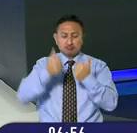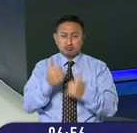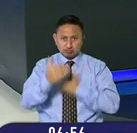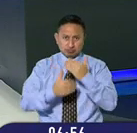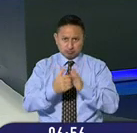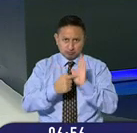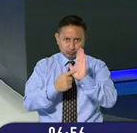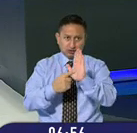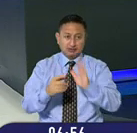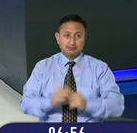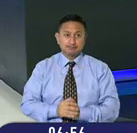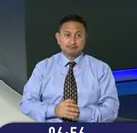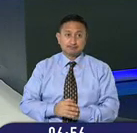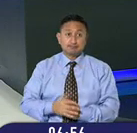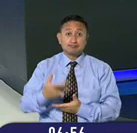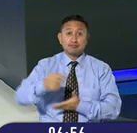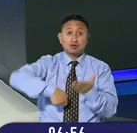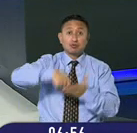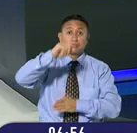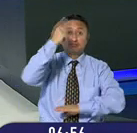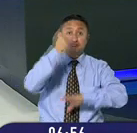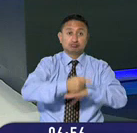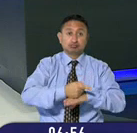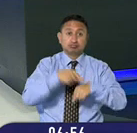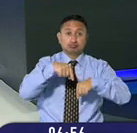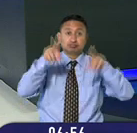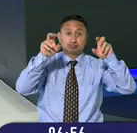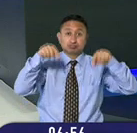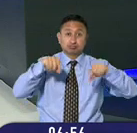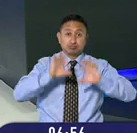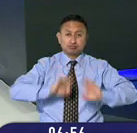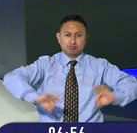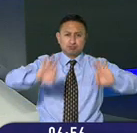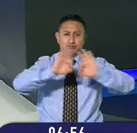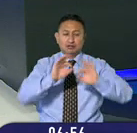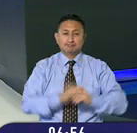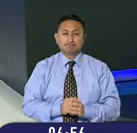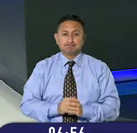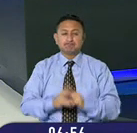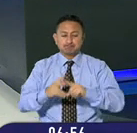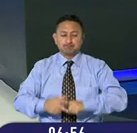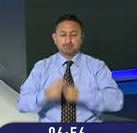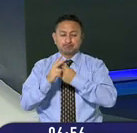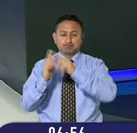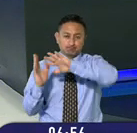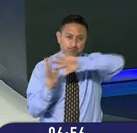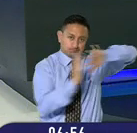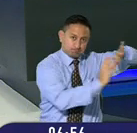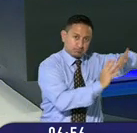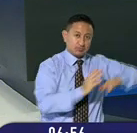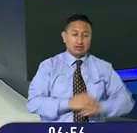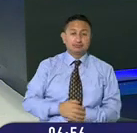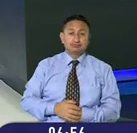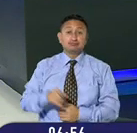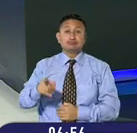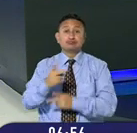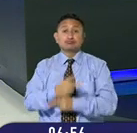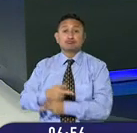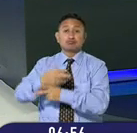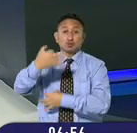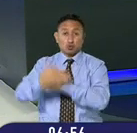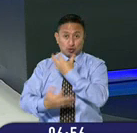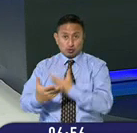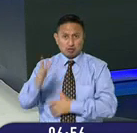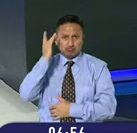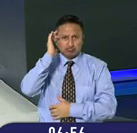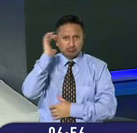más adelante. Firme de decreto eso, exactamente, ¿no? Uno de los titulares que usted mencionaba. Vamos a arrancar ya de inmediato con las noticias. Preocupación existe en el Consejo de la